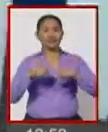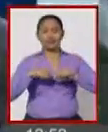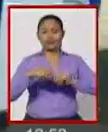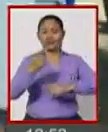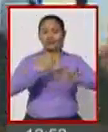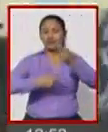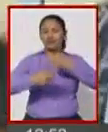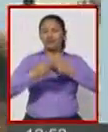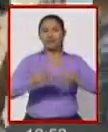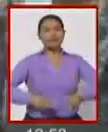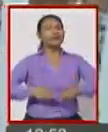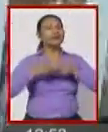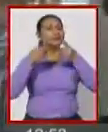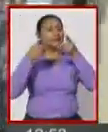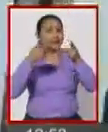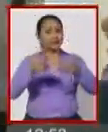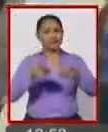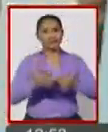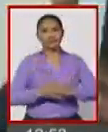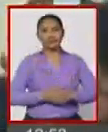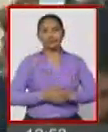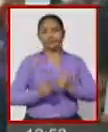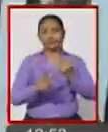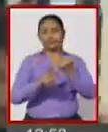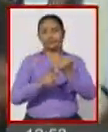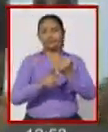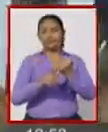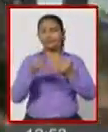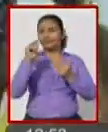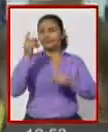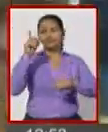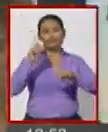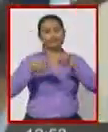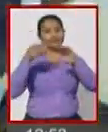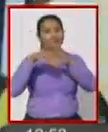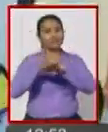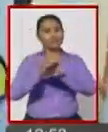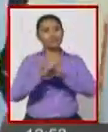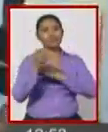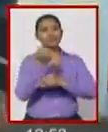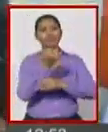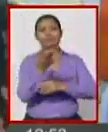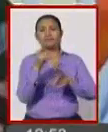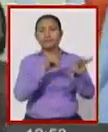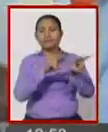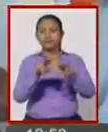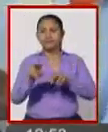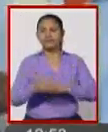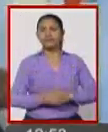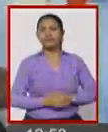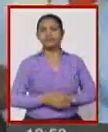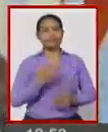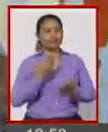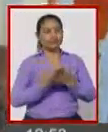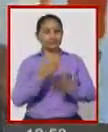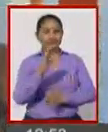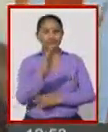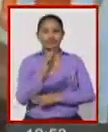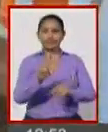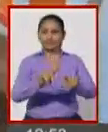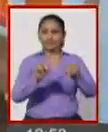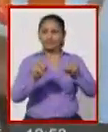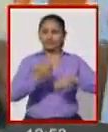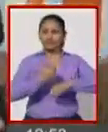continúan comerciantes denunciando que estos dirigentes no lo permiten ingresar porque hicieron algunas observaciones. Señora, buenas tardes.